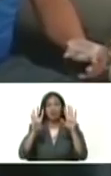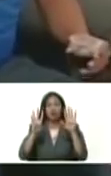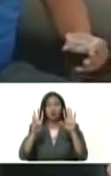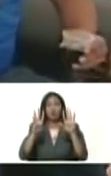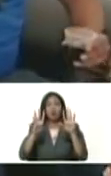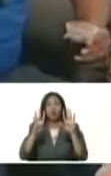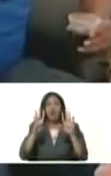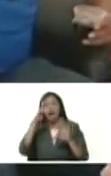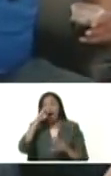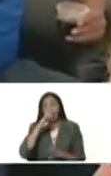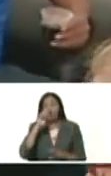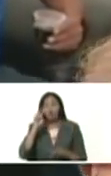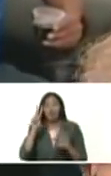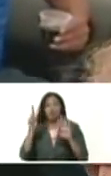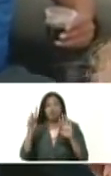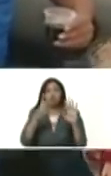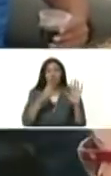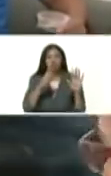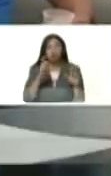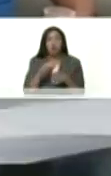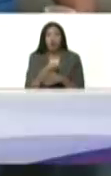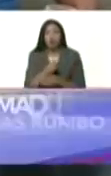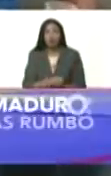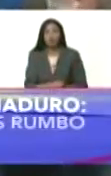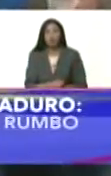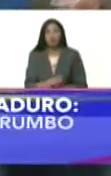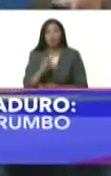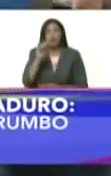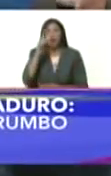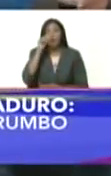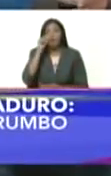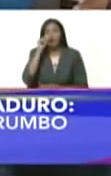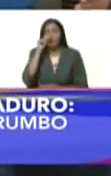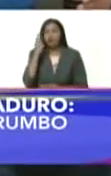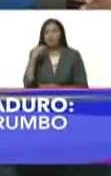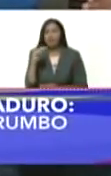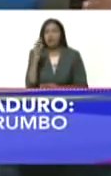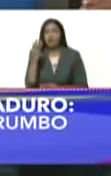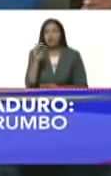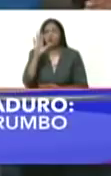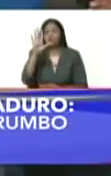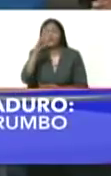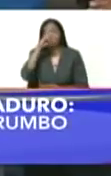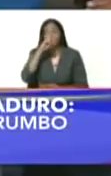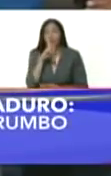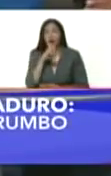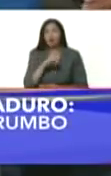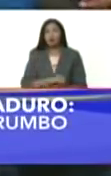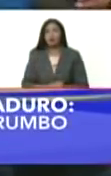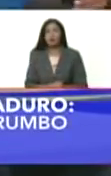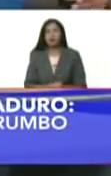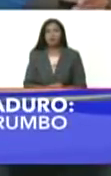sexto grado. Andrés tiene 5.